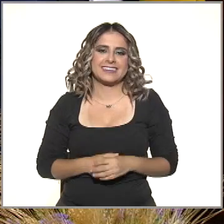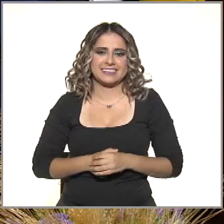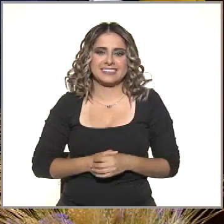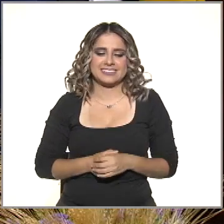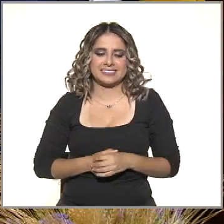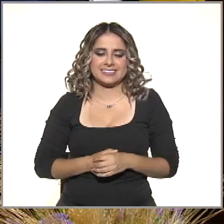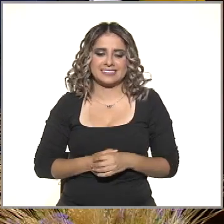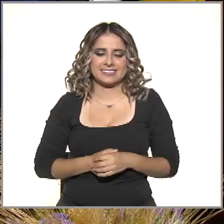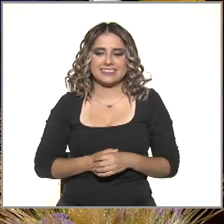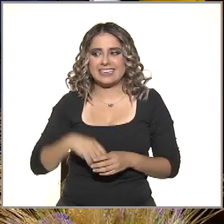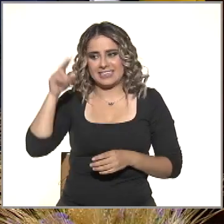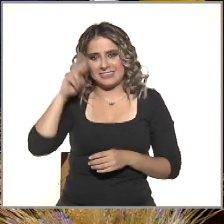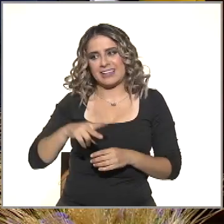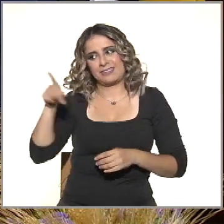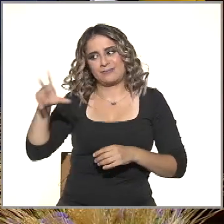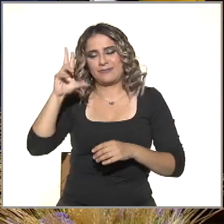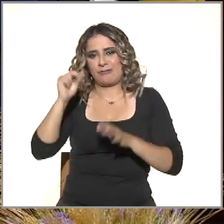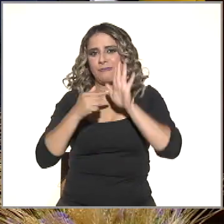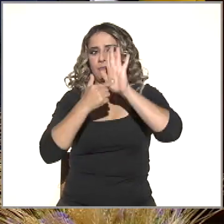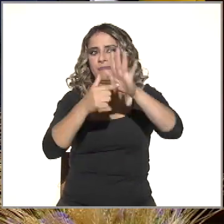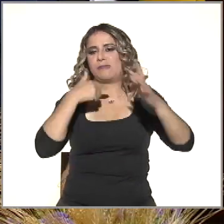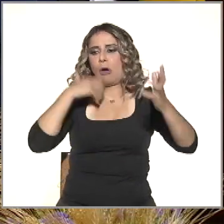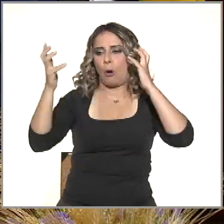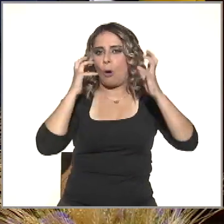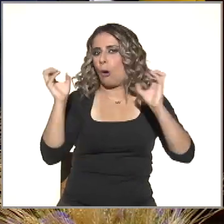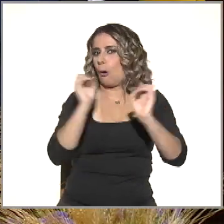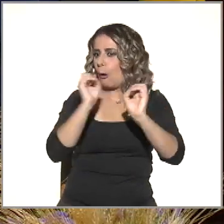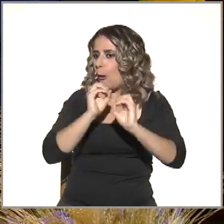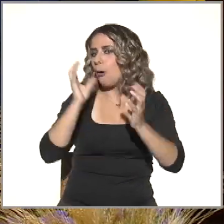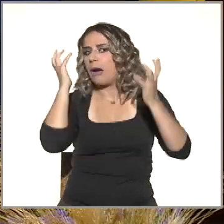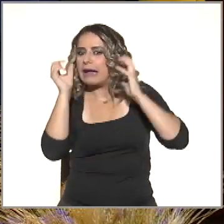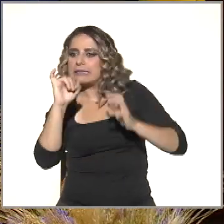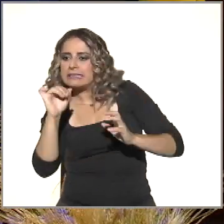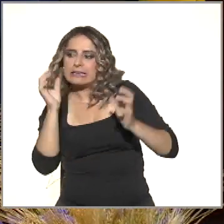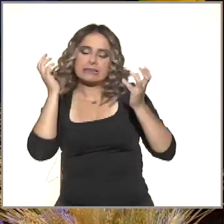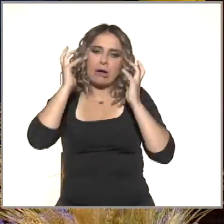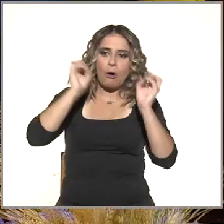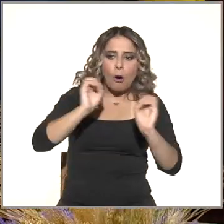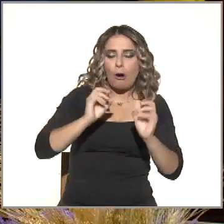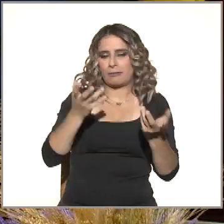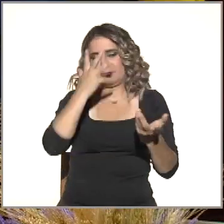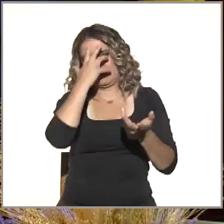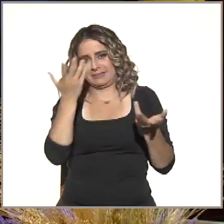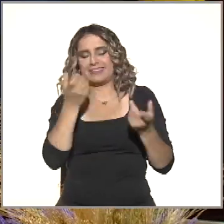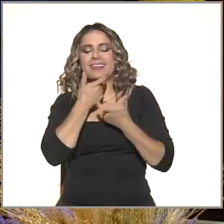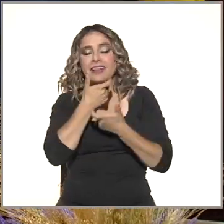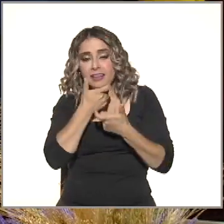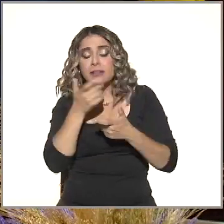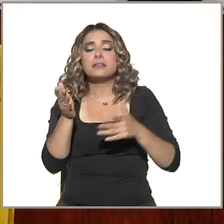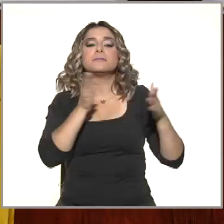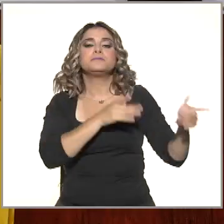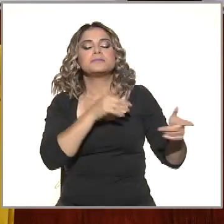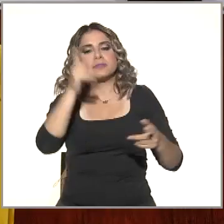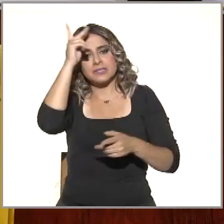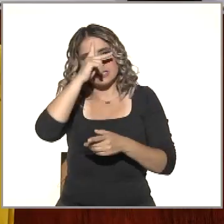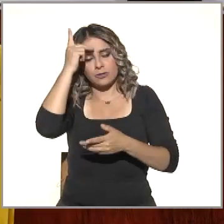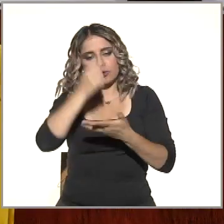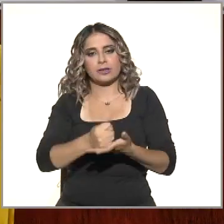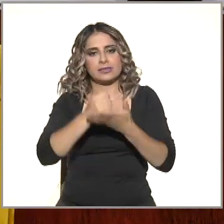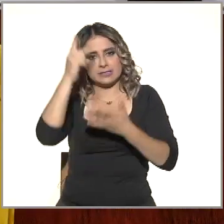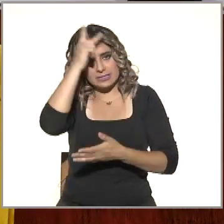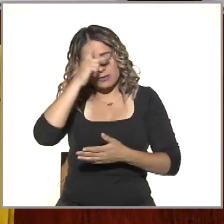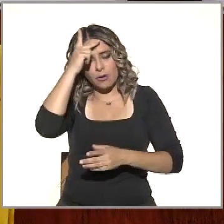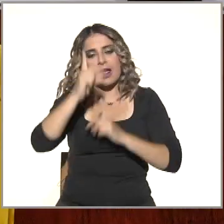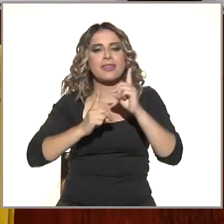No nos vas a poner en evidencia, Tocó, Anaí, ¿cómo que lo de la bañada? Margarita Cerviño también está con nosotros, ella es psicoterapeuta y psicóloga